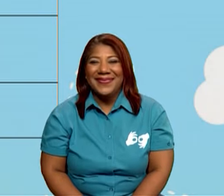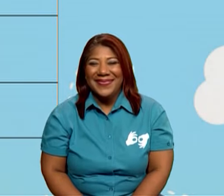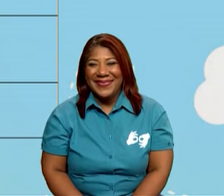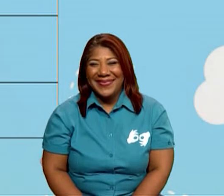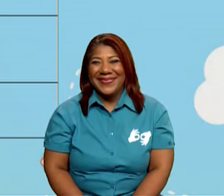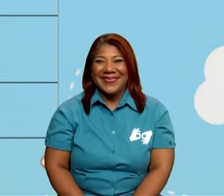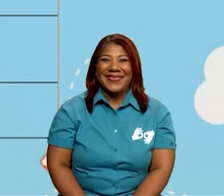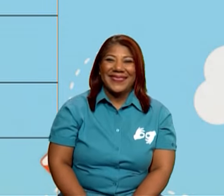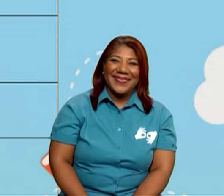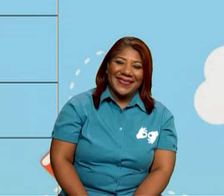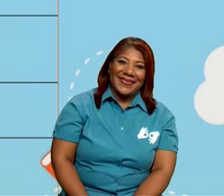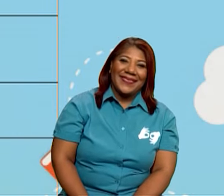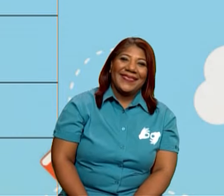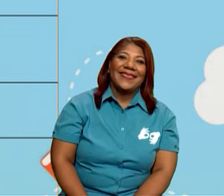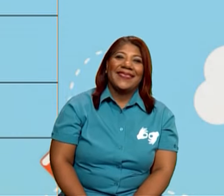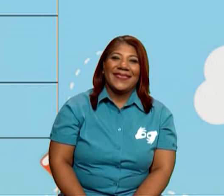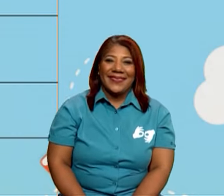para escribir la palabra